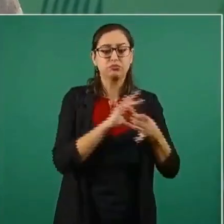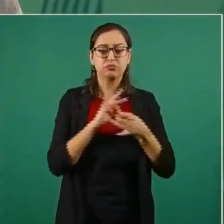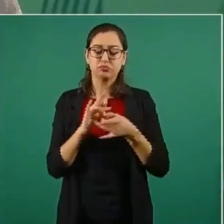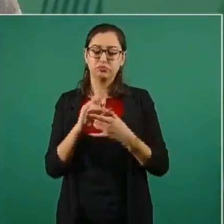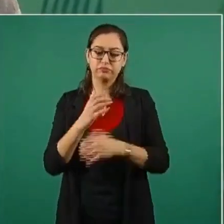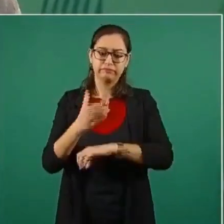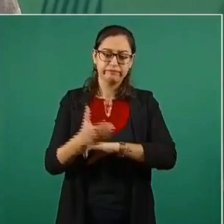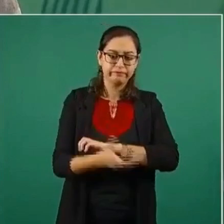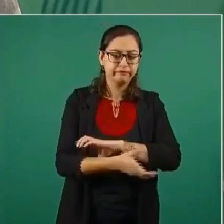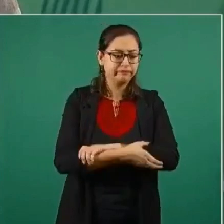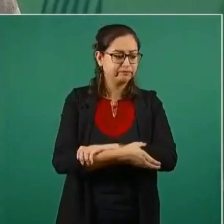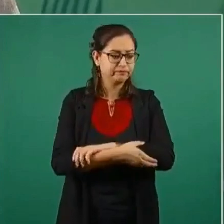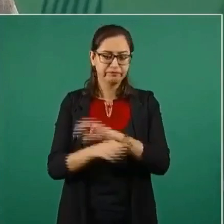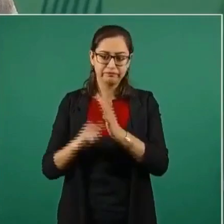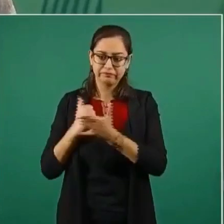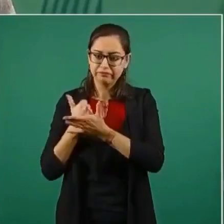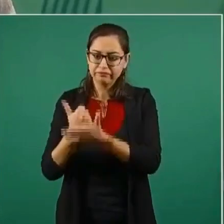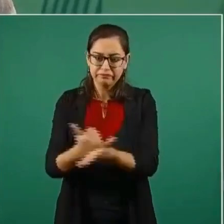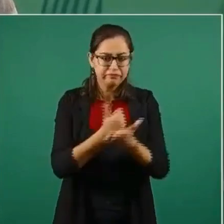solidarios,